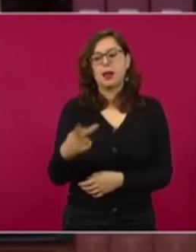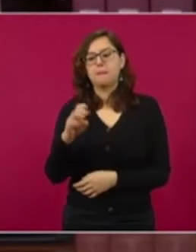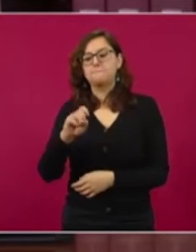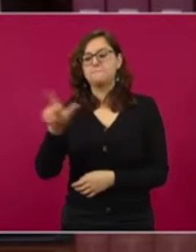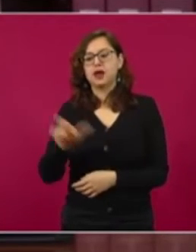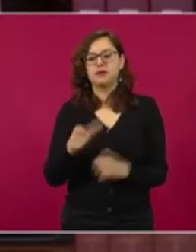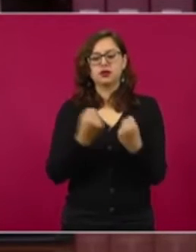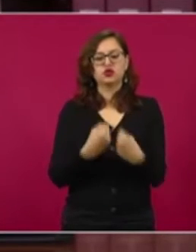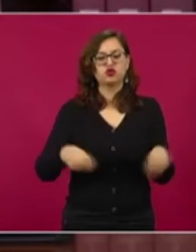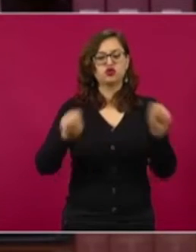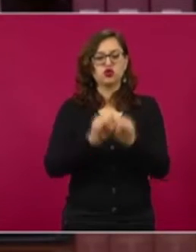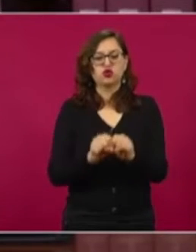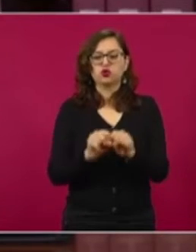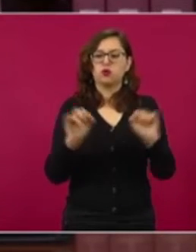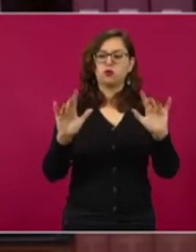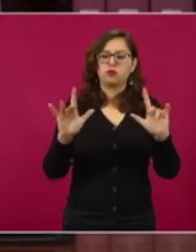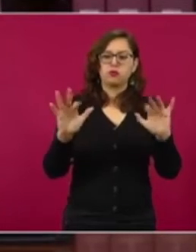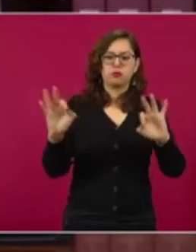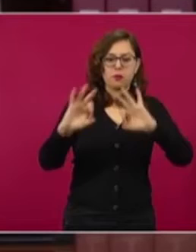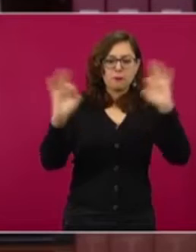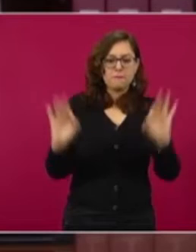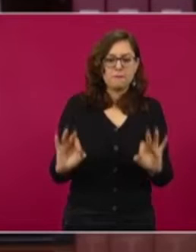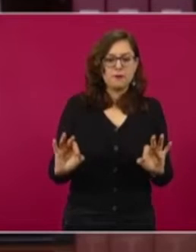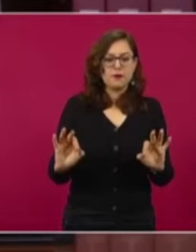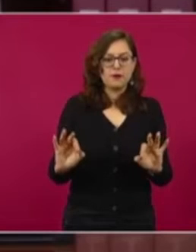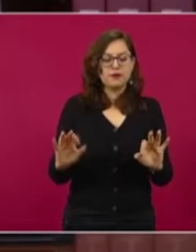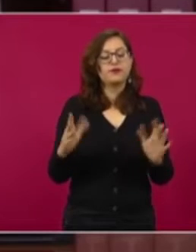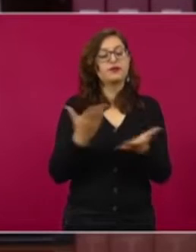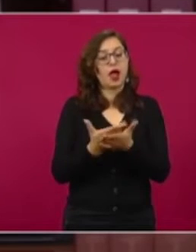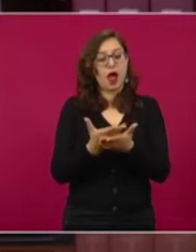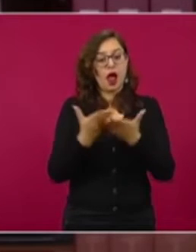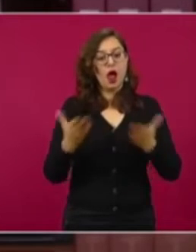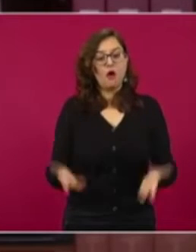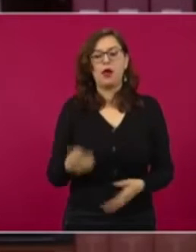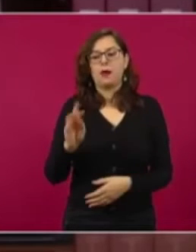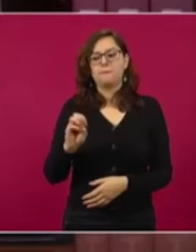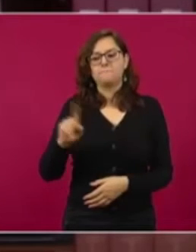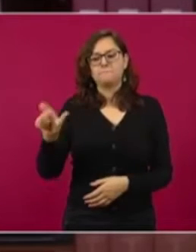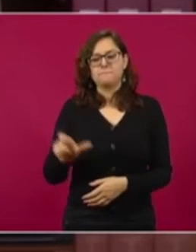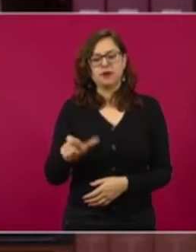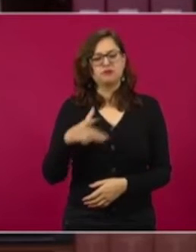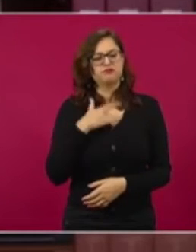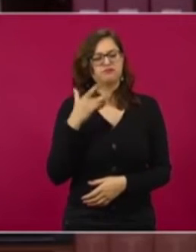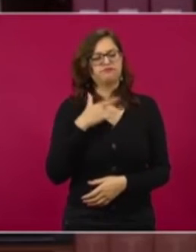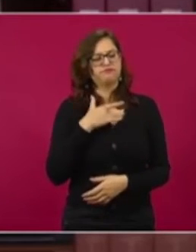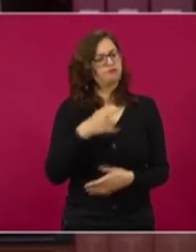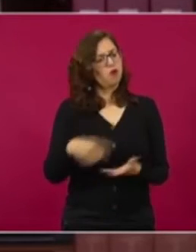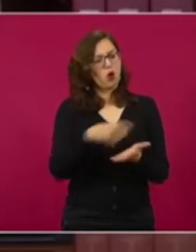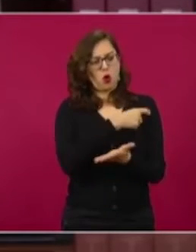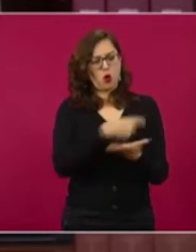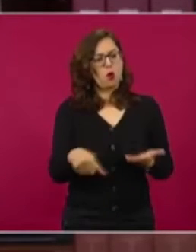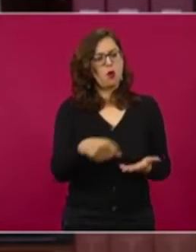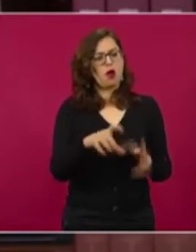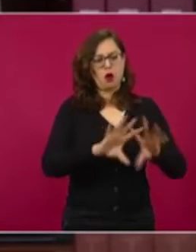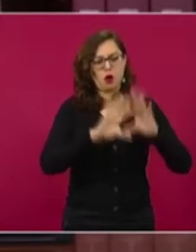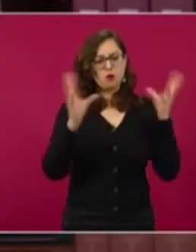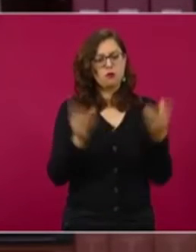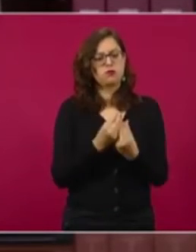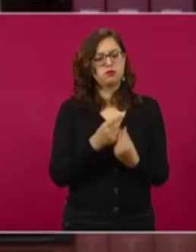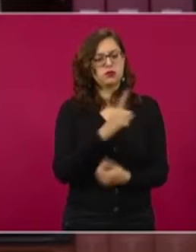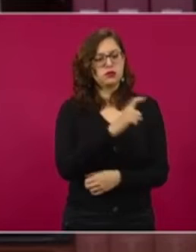Mexicanos. Ahora se decide comprar las acciones de Shell para que